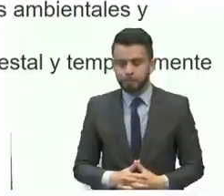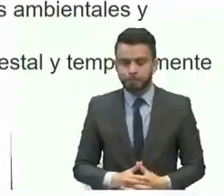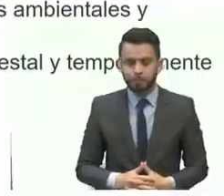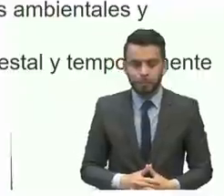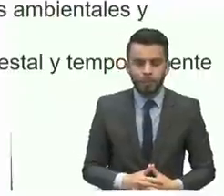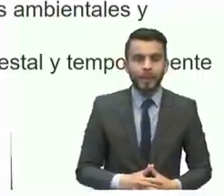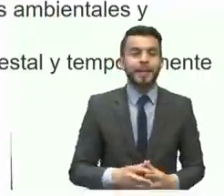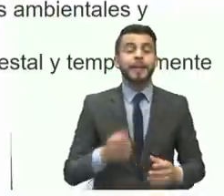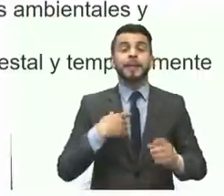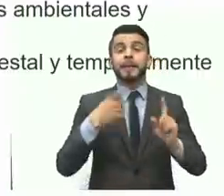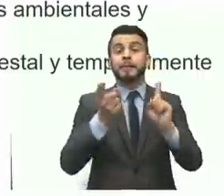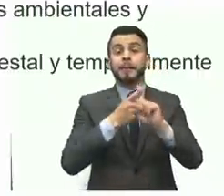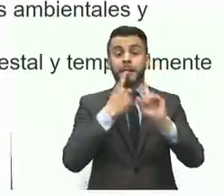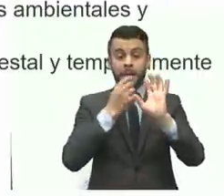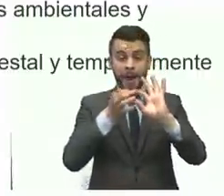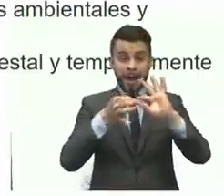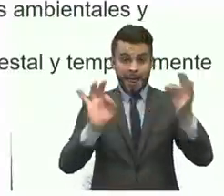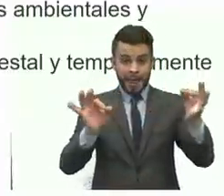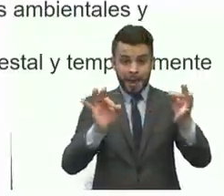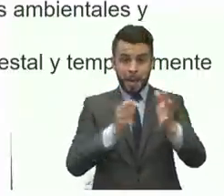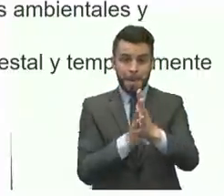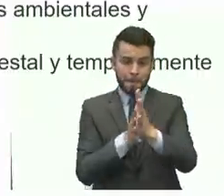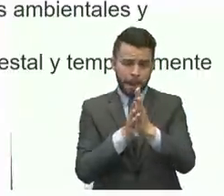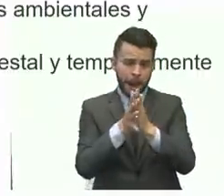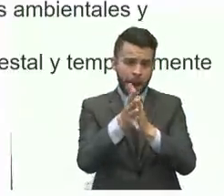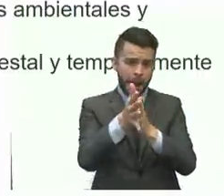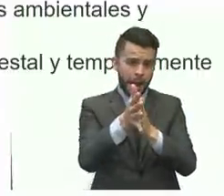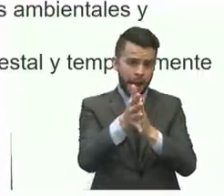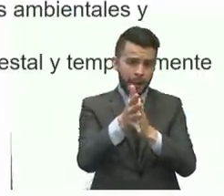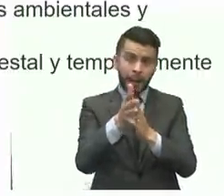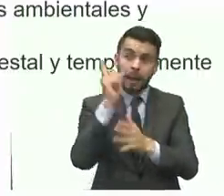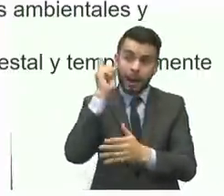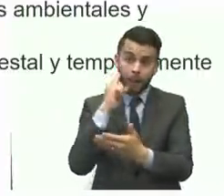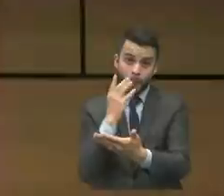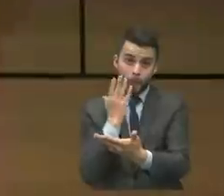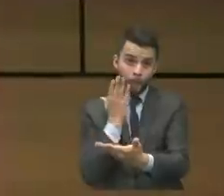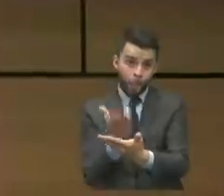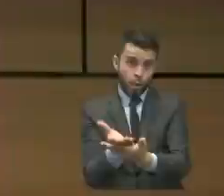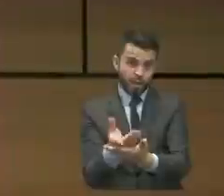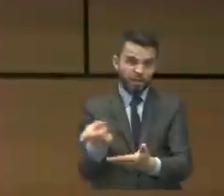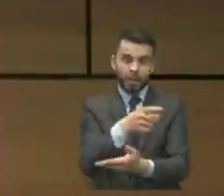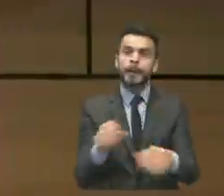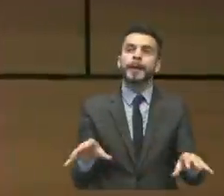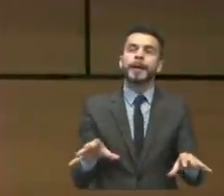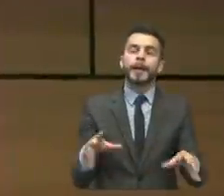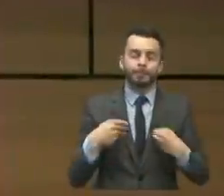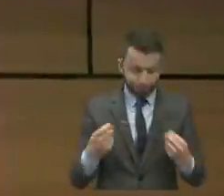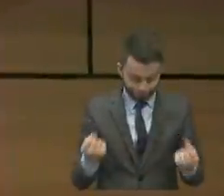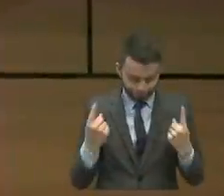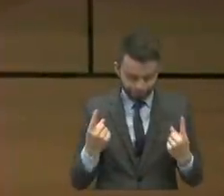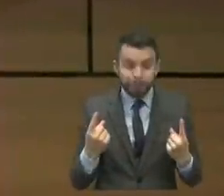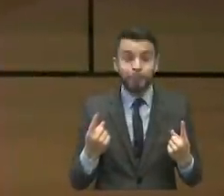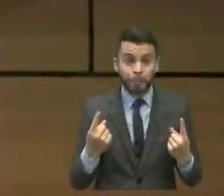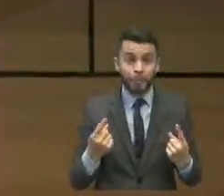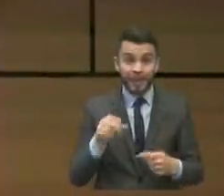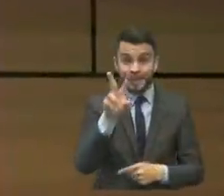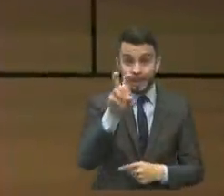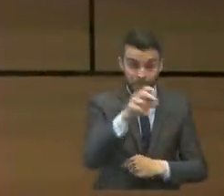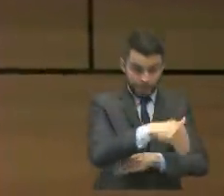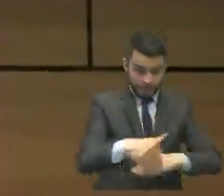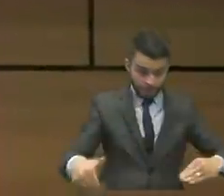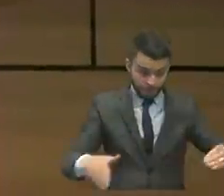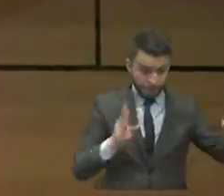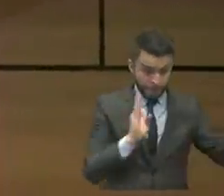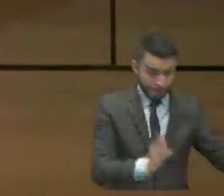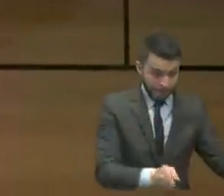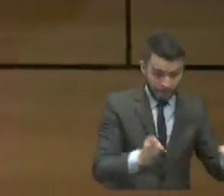adelante espero convencerlos con argumentos. Nosotros creemos que esta propuesta de triple diseño para tres séptimas a lo largo